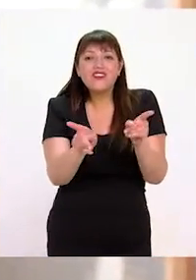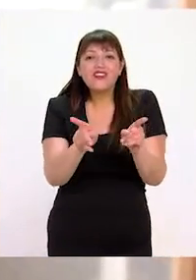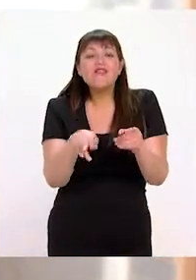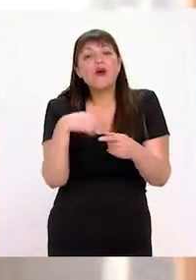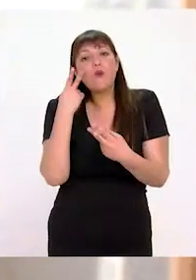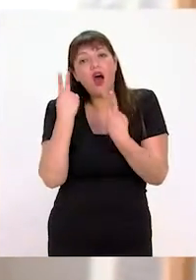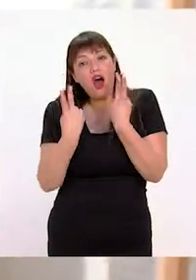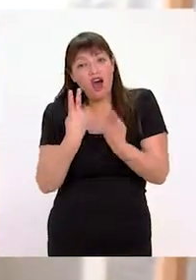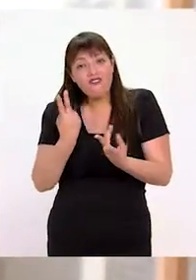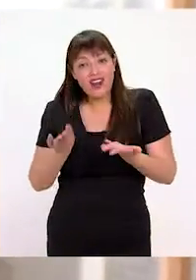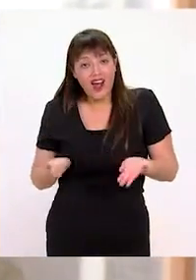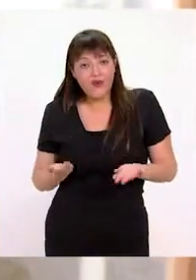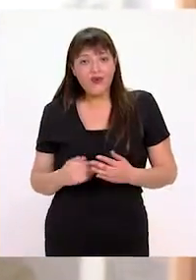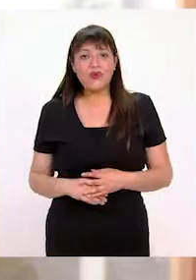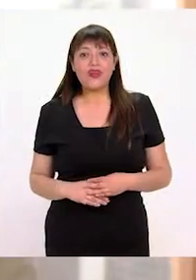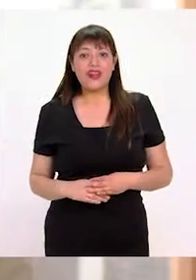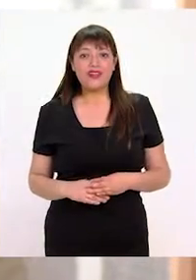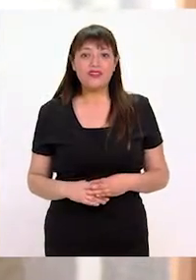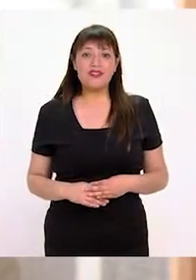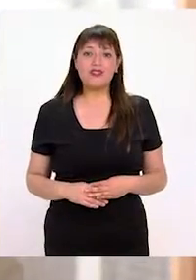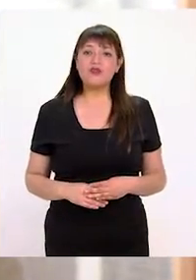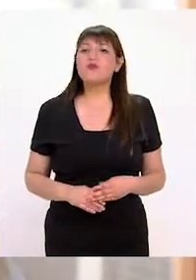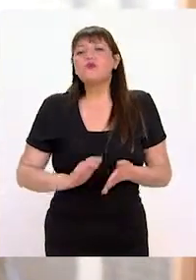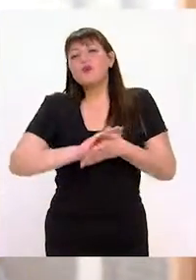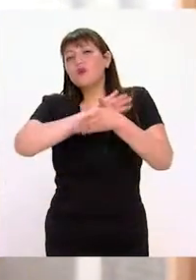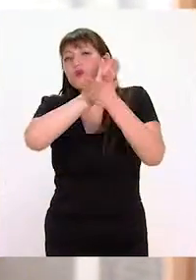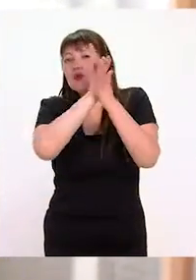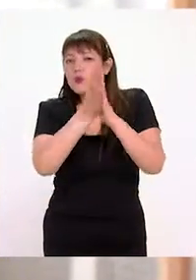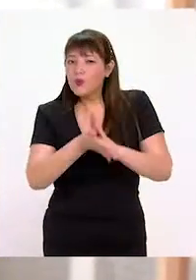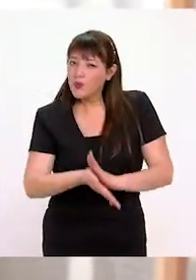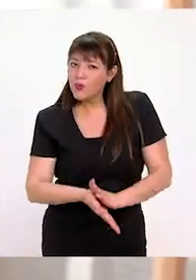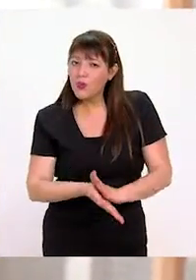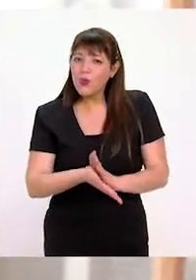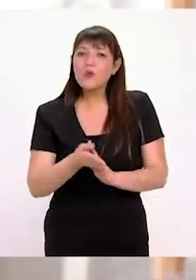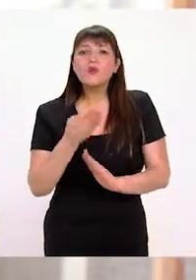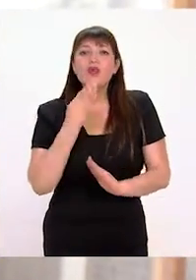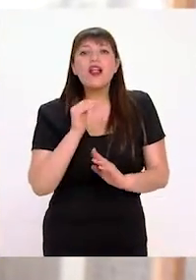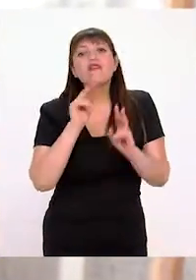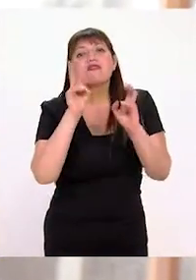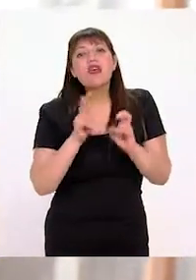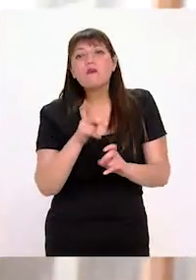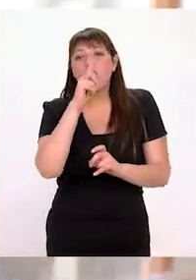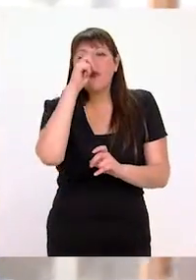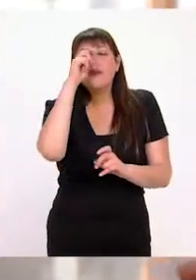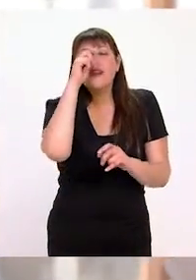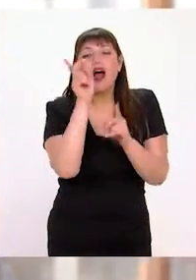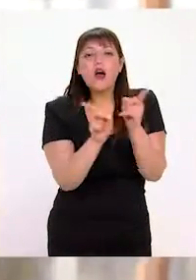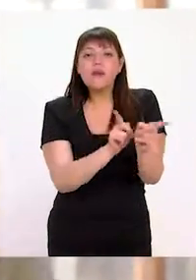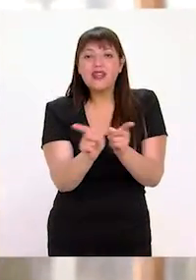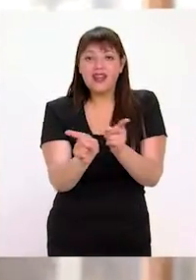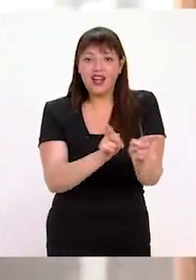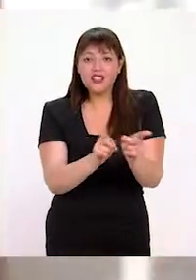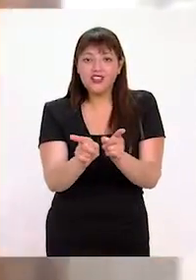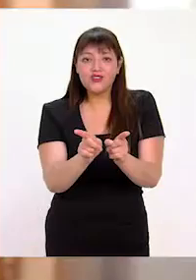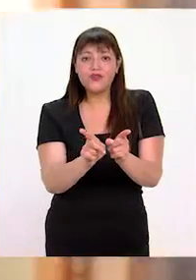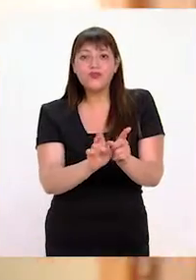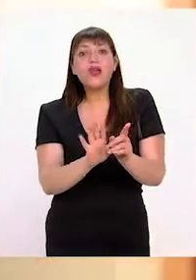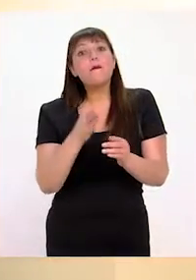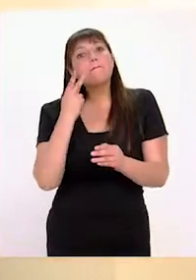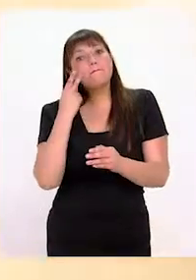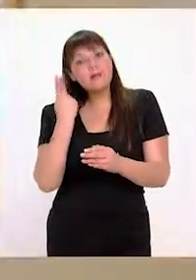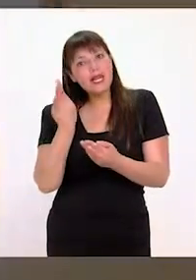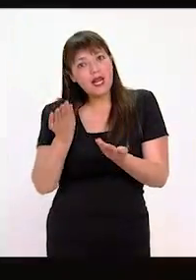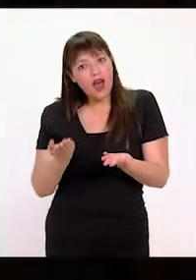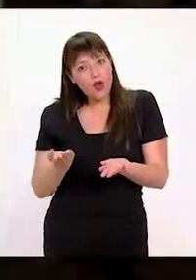ahora. Y había ahí todo el movimiento del hospital en cuanto a administración estaba allá. Hoy día miren cómo